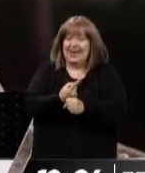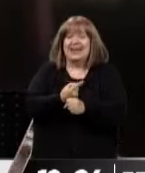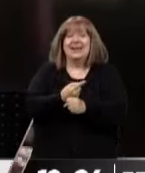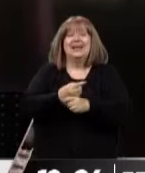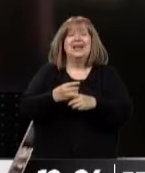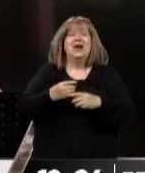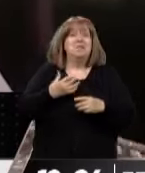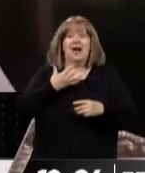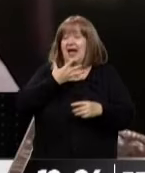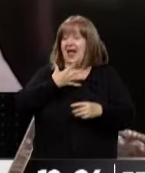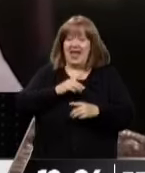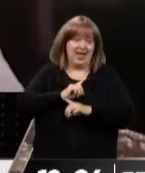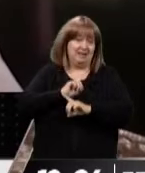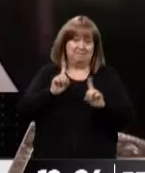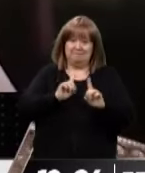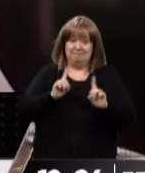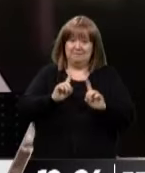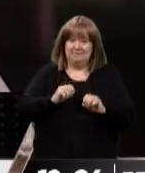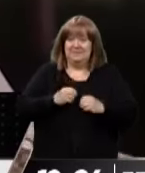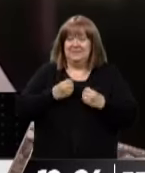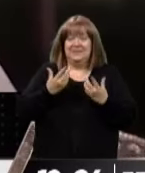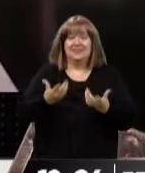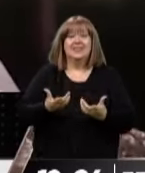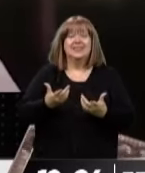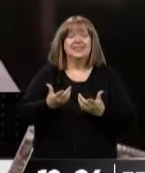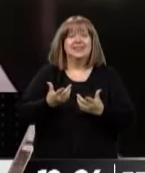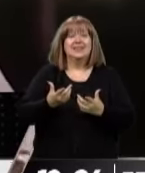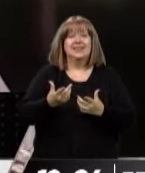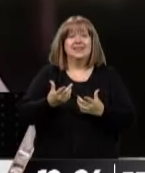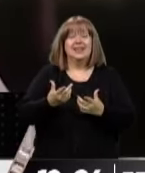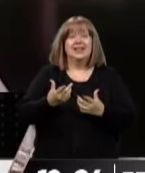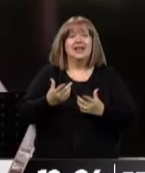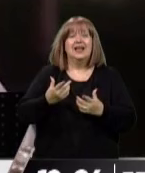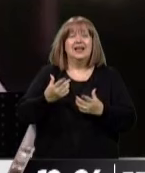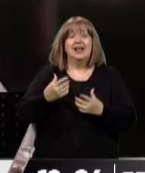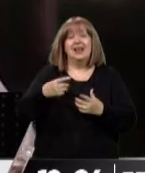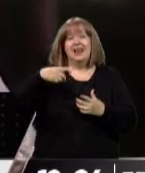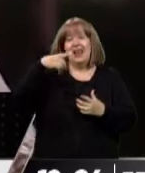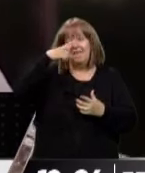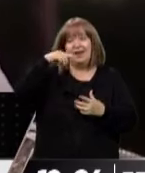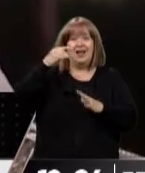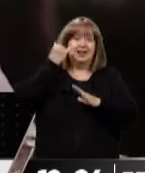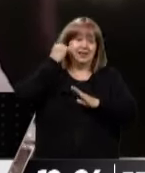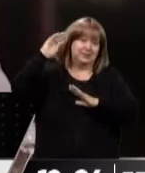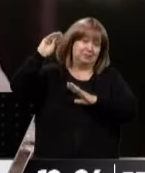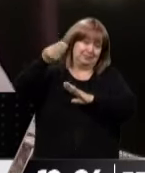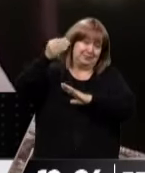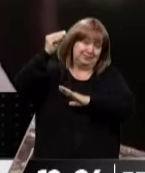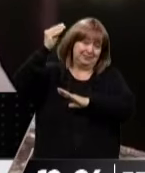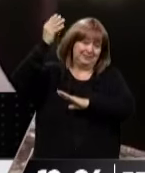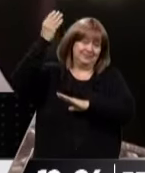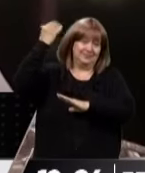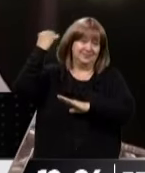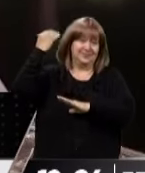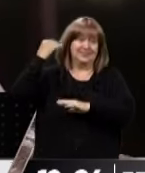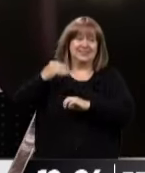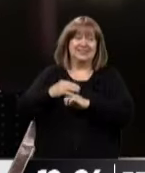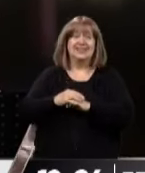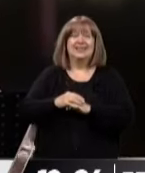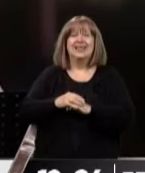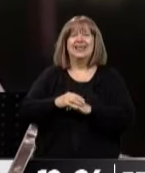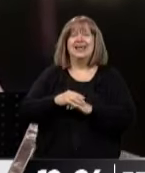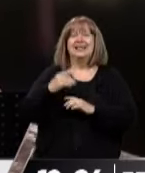explicar. Porque no vas a entender. Porque no vas a entender. Las finales que perdimos. Las finales que